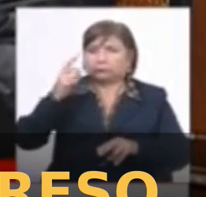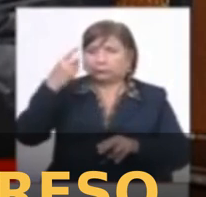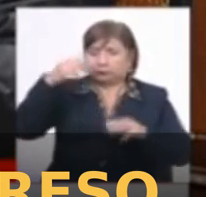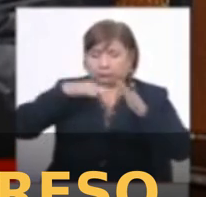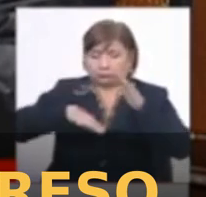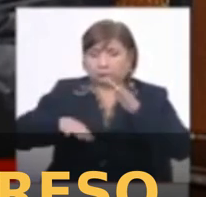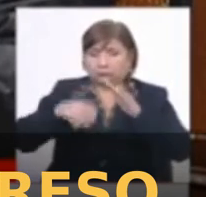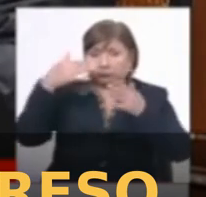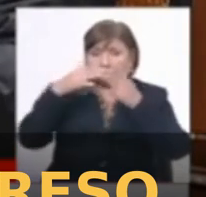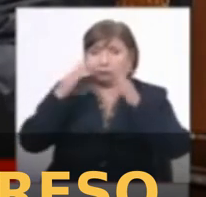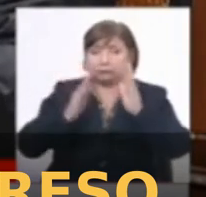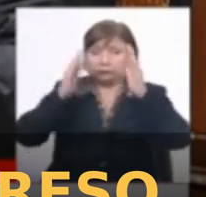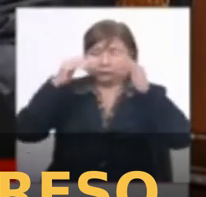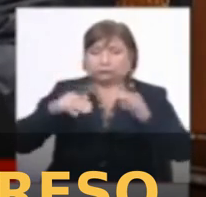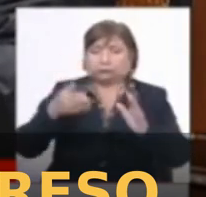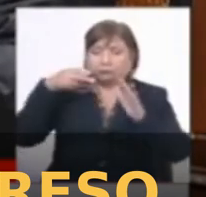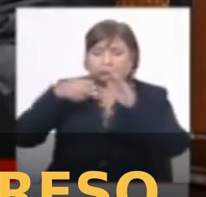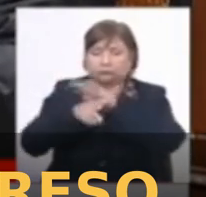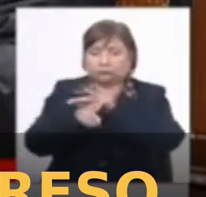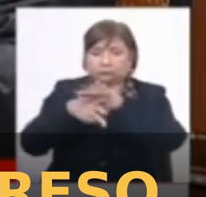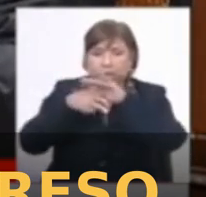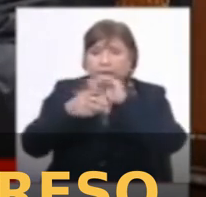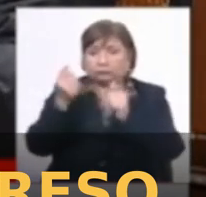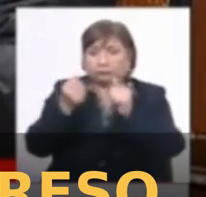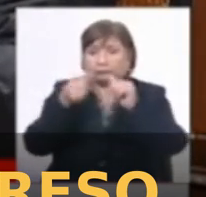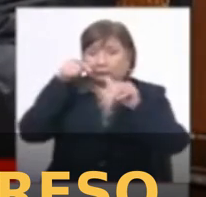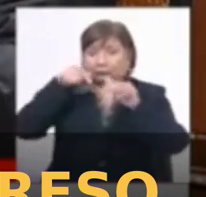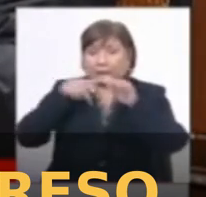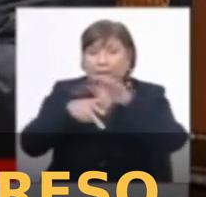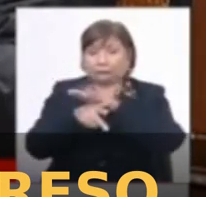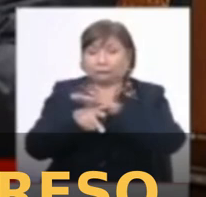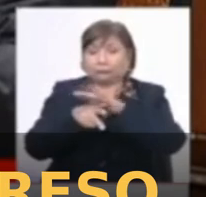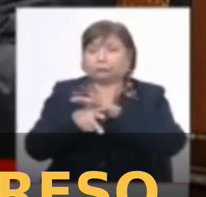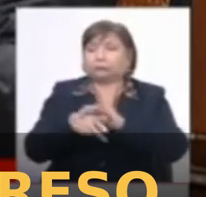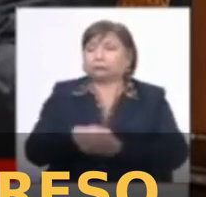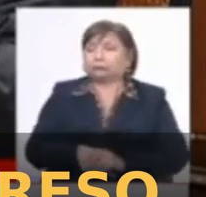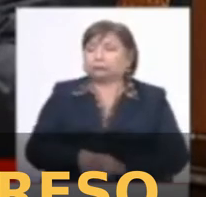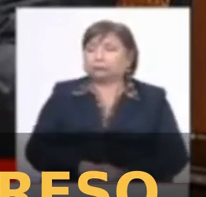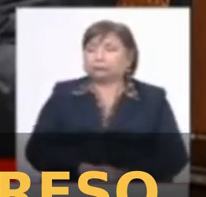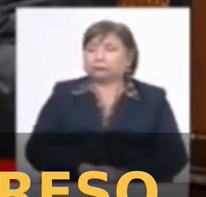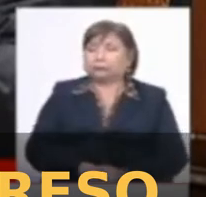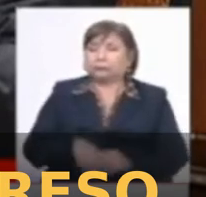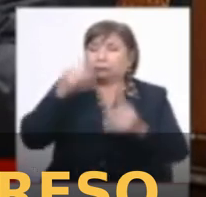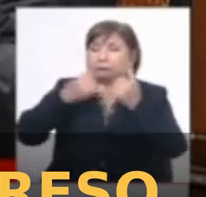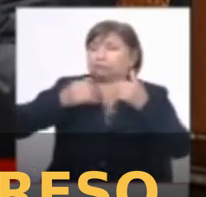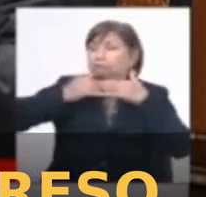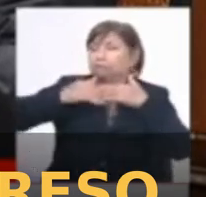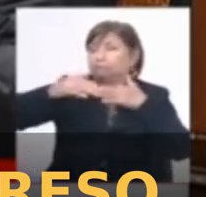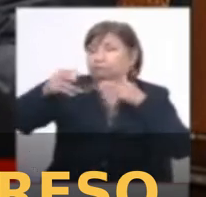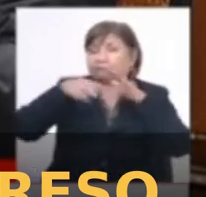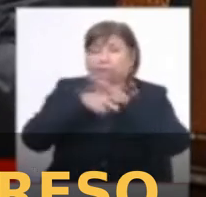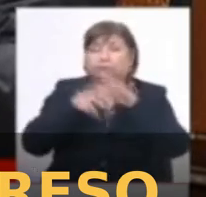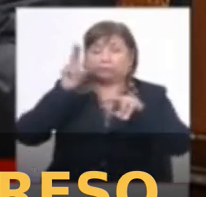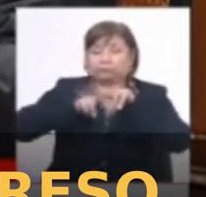piso de esa casa, se encuentra una cochera y en esa cochera al final hay tipo